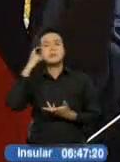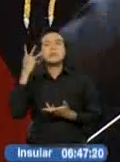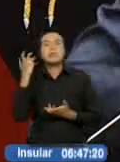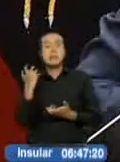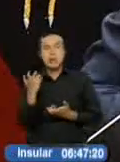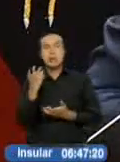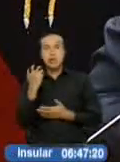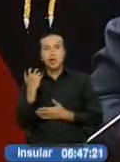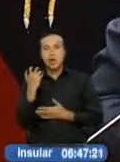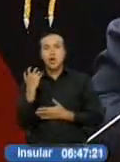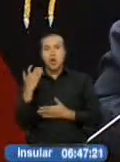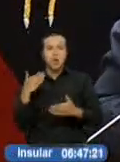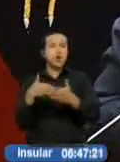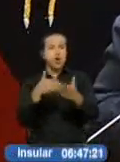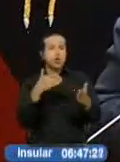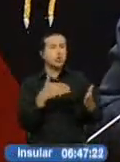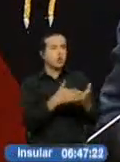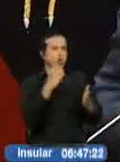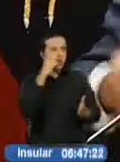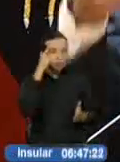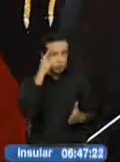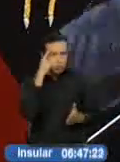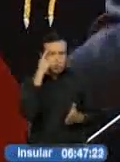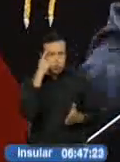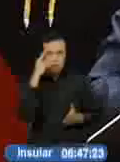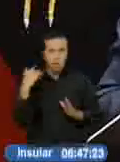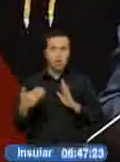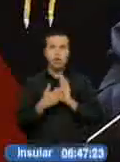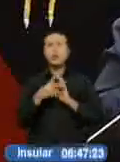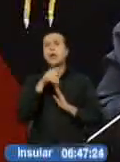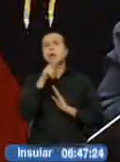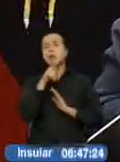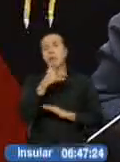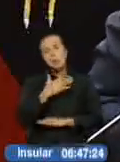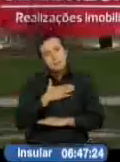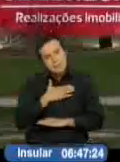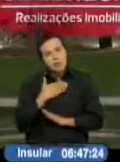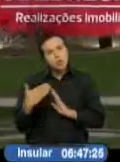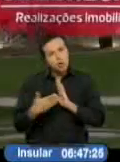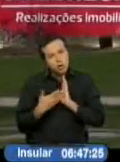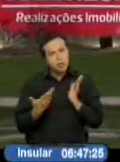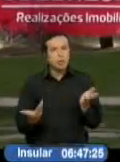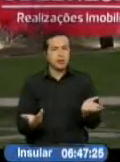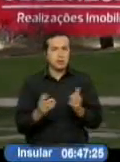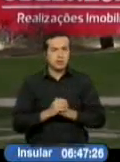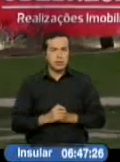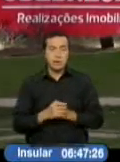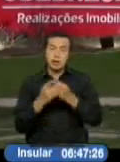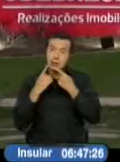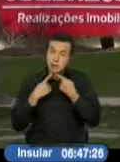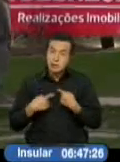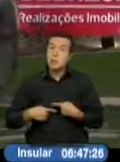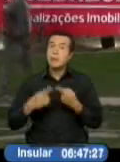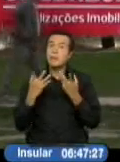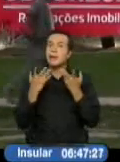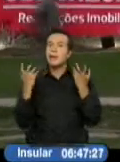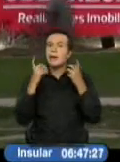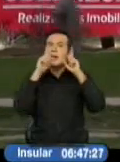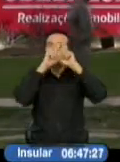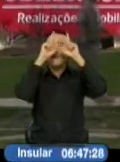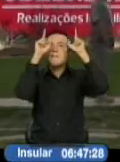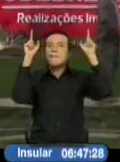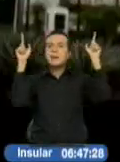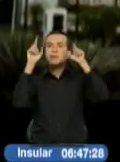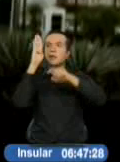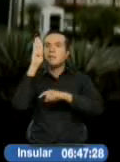involucrar a miembros del gobierno nacional, particularmente en este caso a mí. Insistió que se trata de un intento para vincularlo a la empresa corrupta